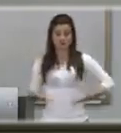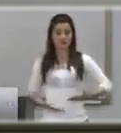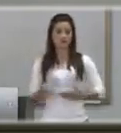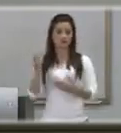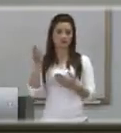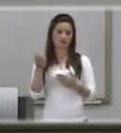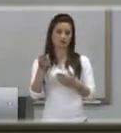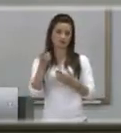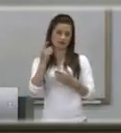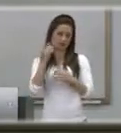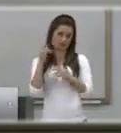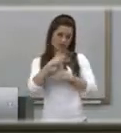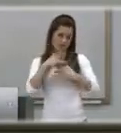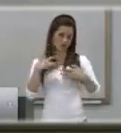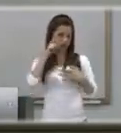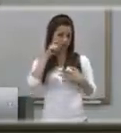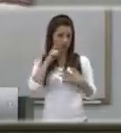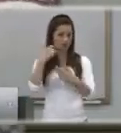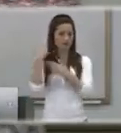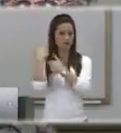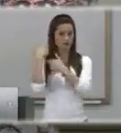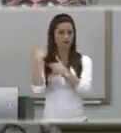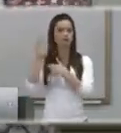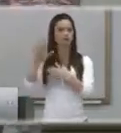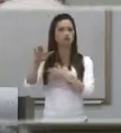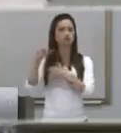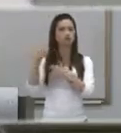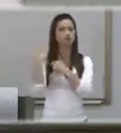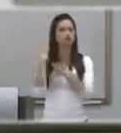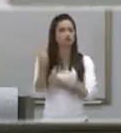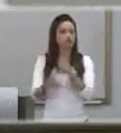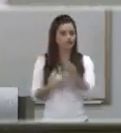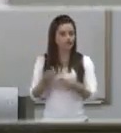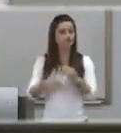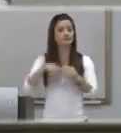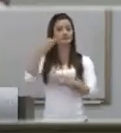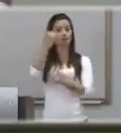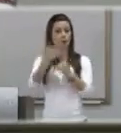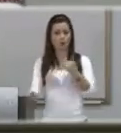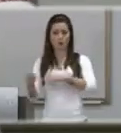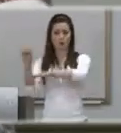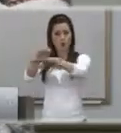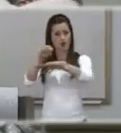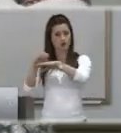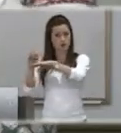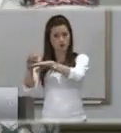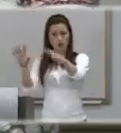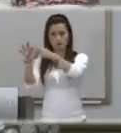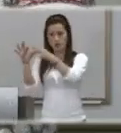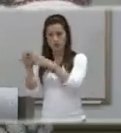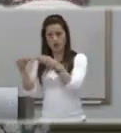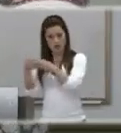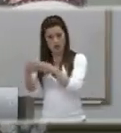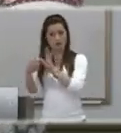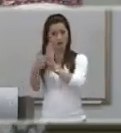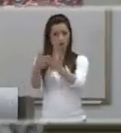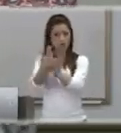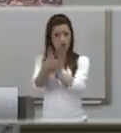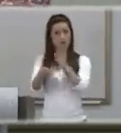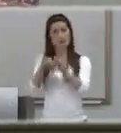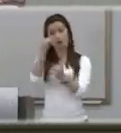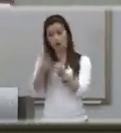reproductiva. Y finalmente tendremos una presentación por parte de las organizaciones asociativas y una discusión con el